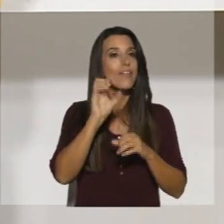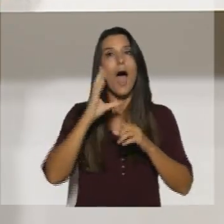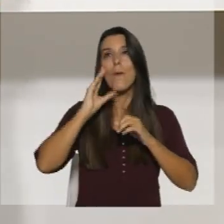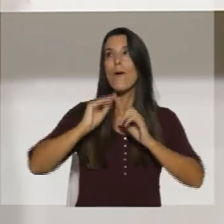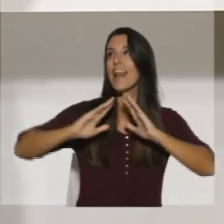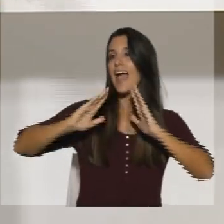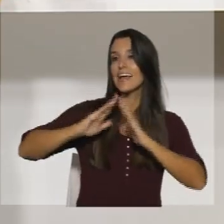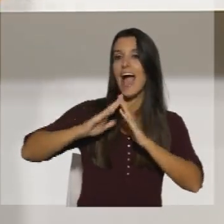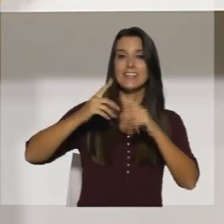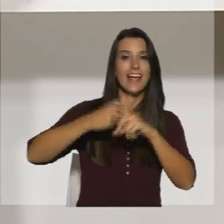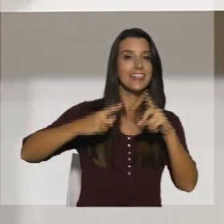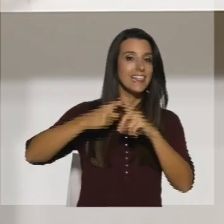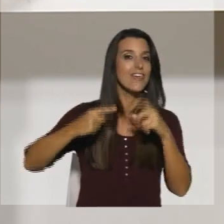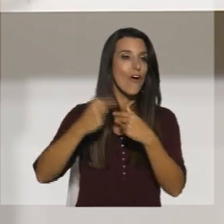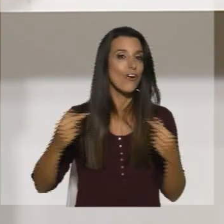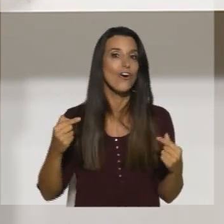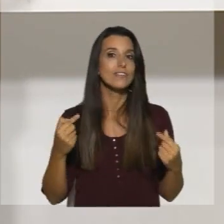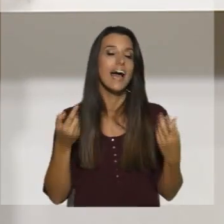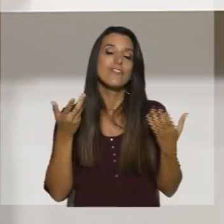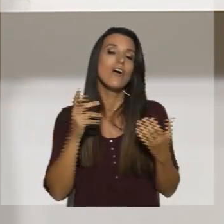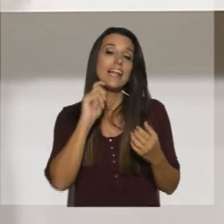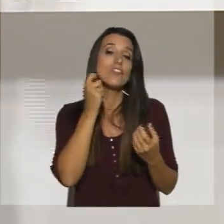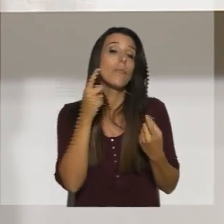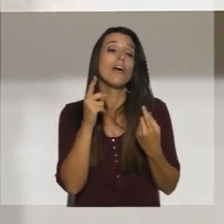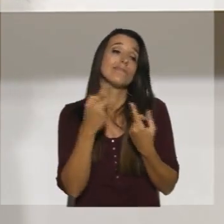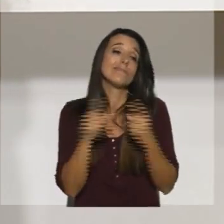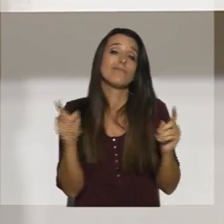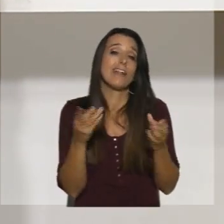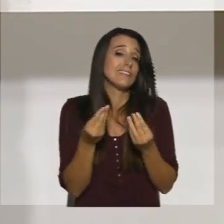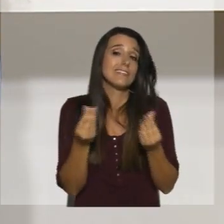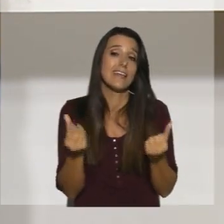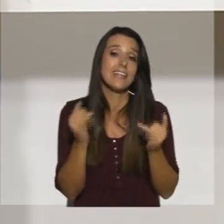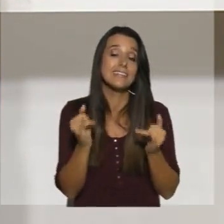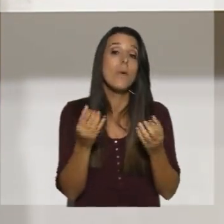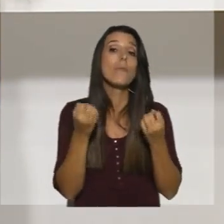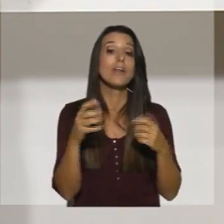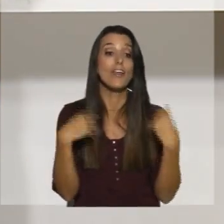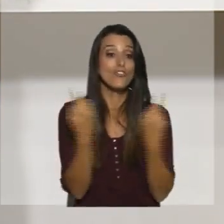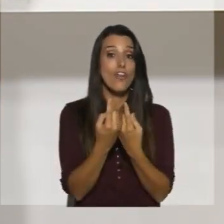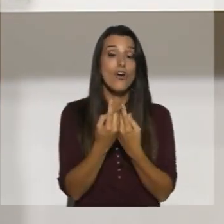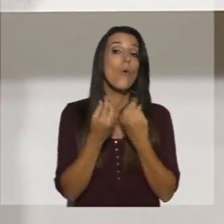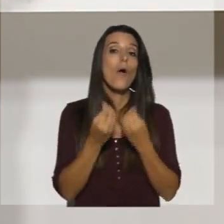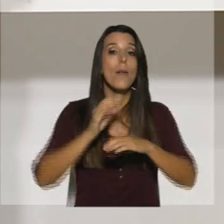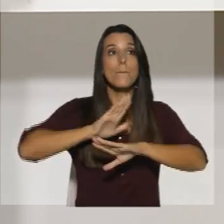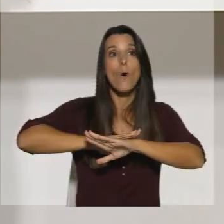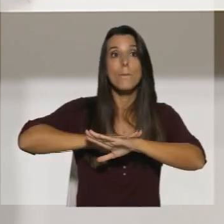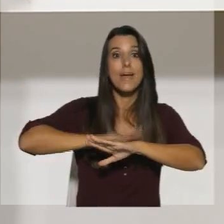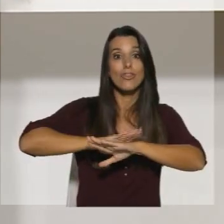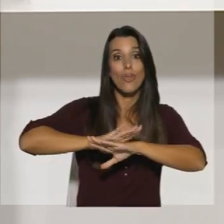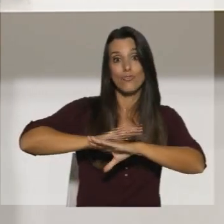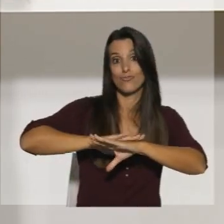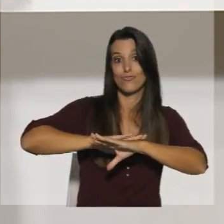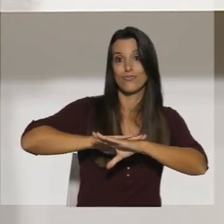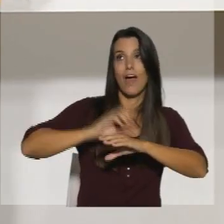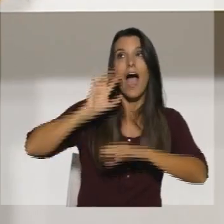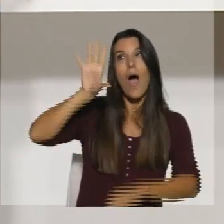la abuela, de los tíos. Por eso, ¿no?, también está bueno hacerlo, aunque no nos quede igual. Exactamente, ¿no? Porque en realidad lo que estamos generando son nuevos momentos,